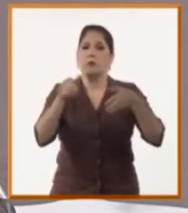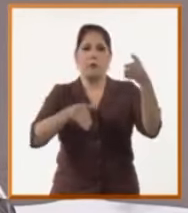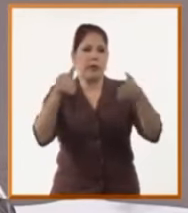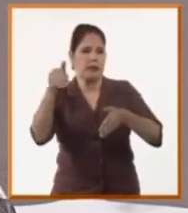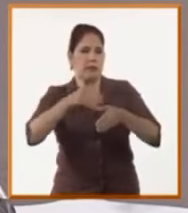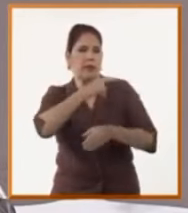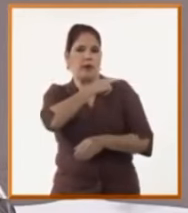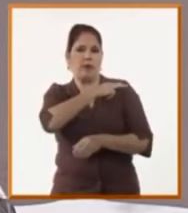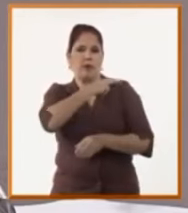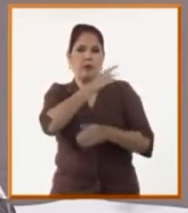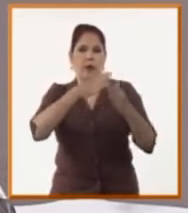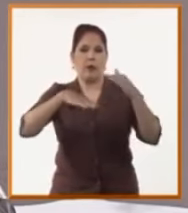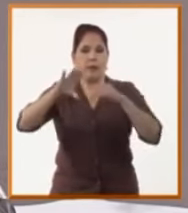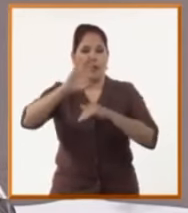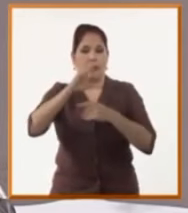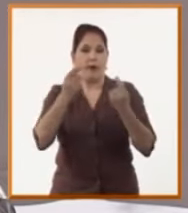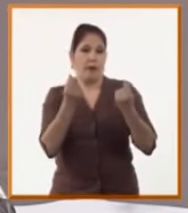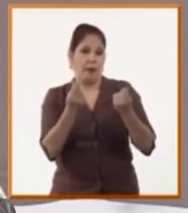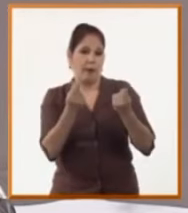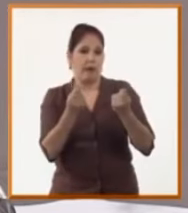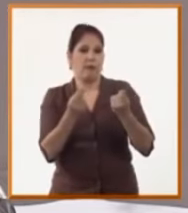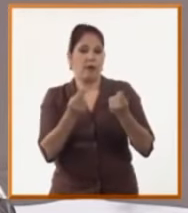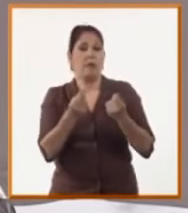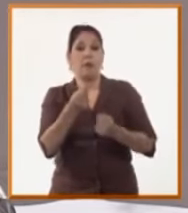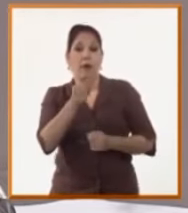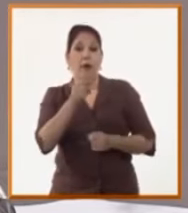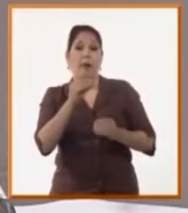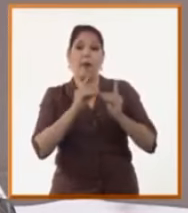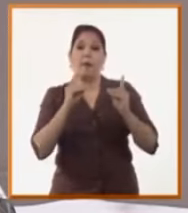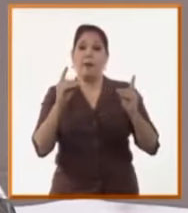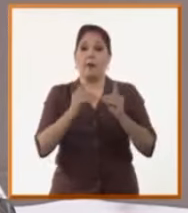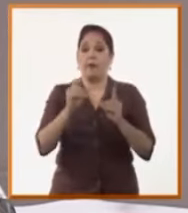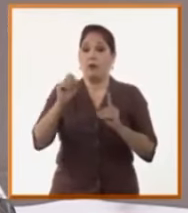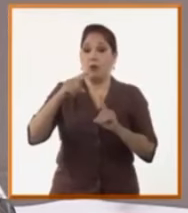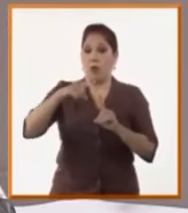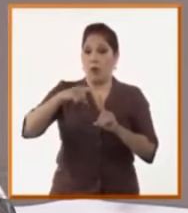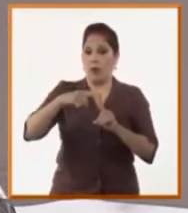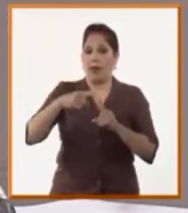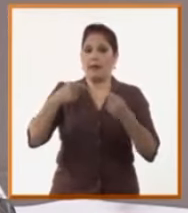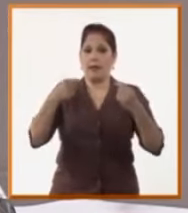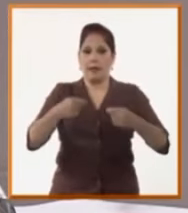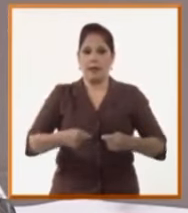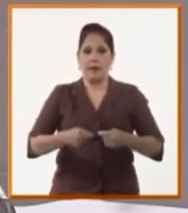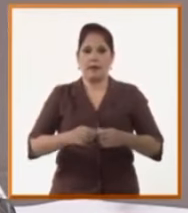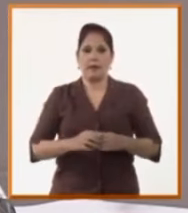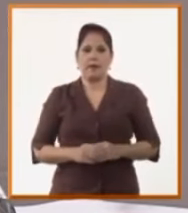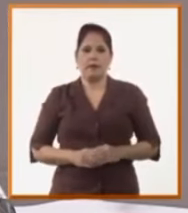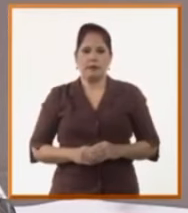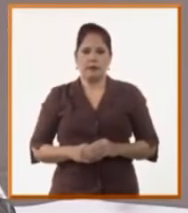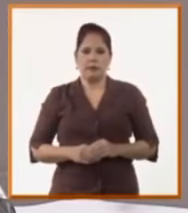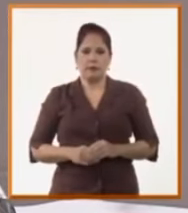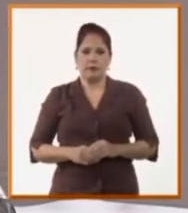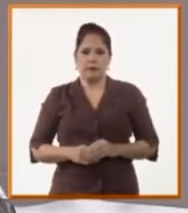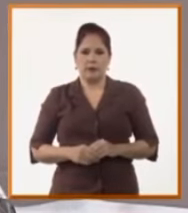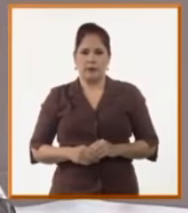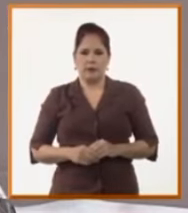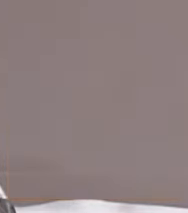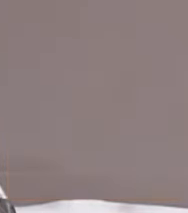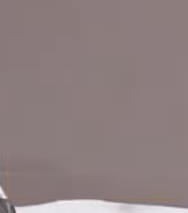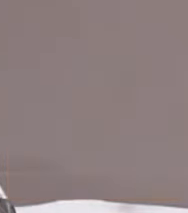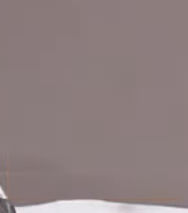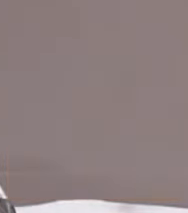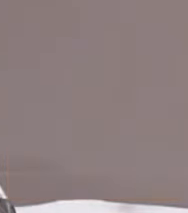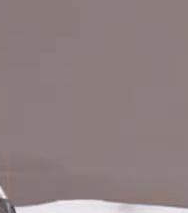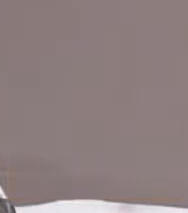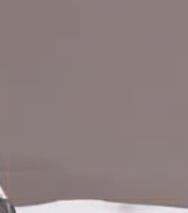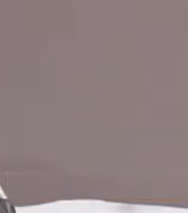funcionarios del Ministerio de finanz y precio de la propia oficina de administración tributaria se decide adecuar la escala progresiva a por la que ellos